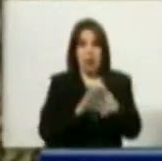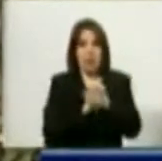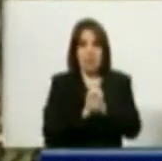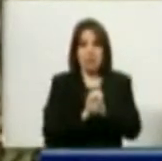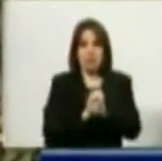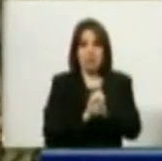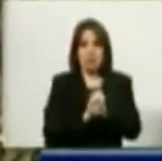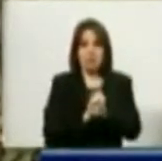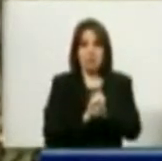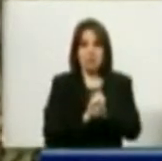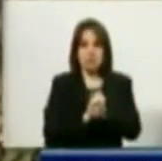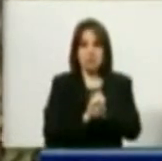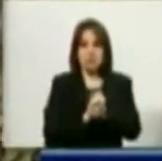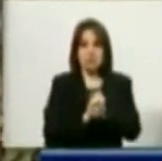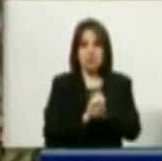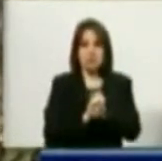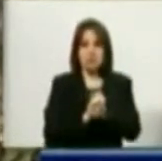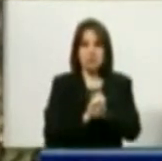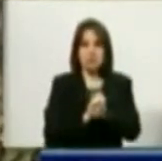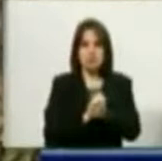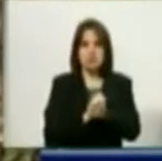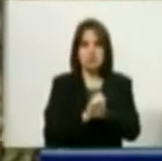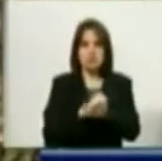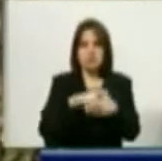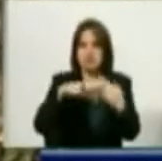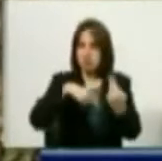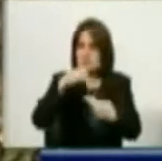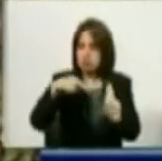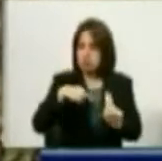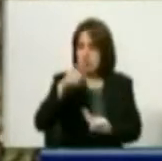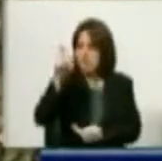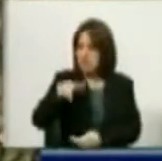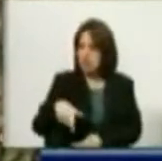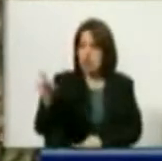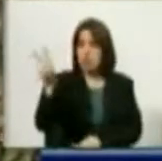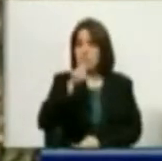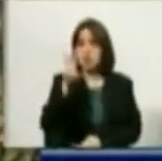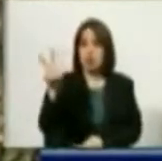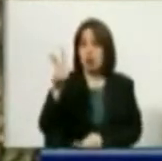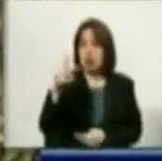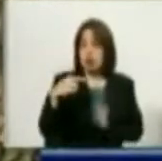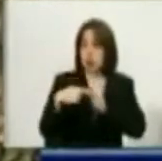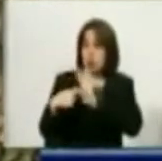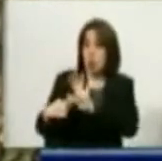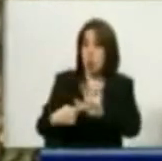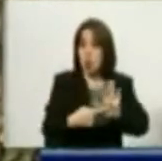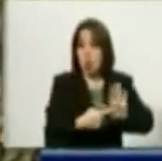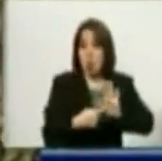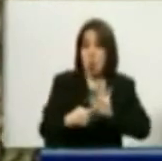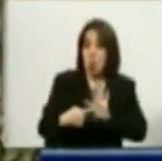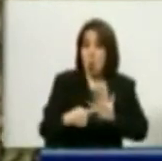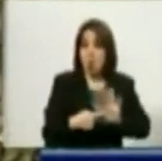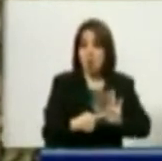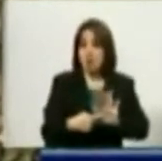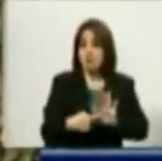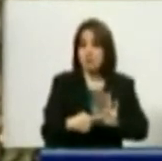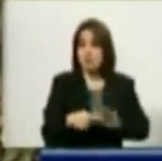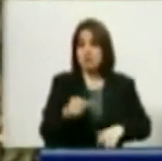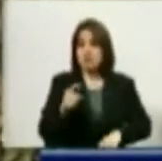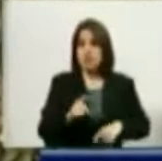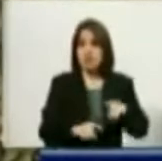querida compatriota venezolana ejemplar tibisay lucena tibisay lucena